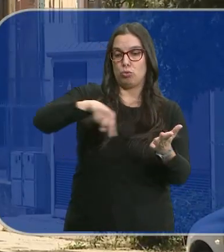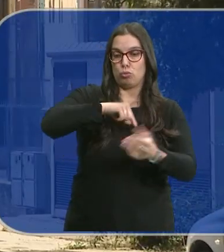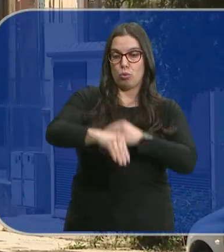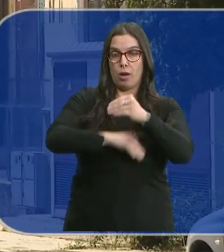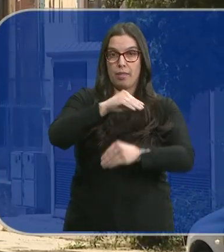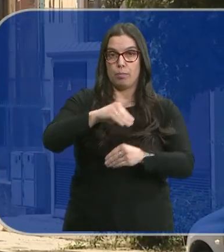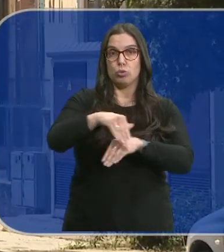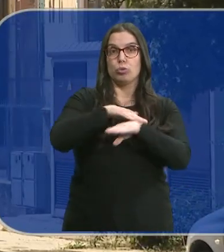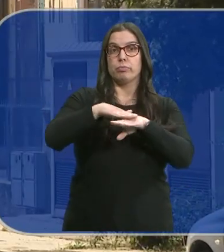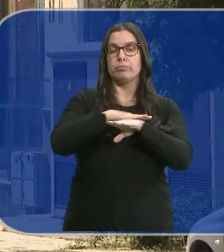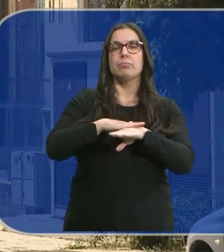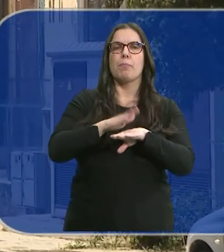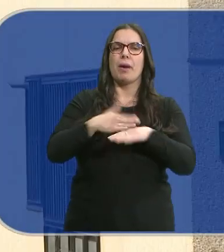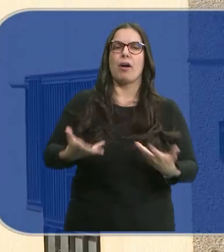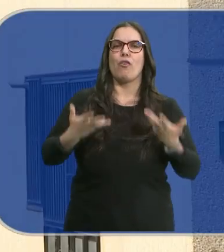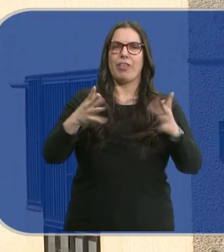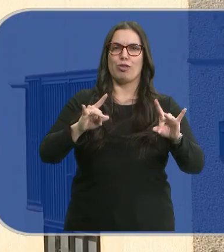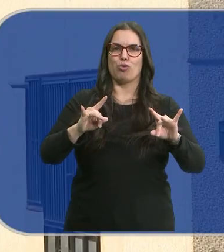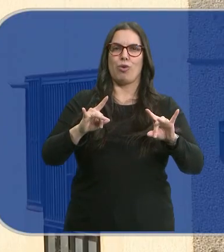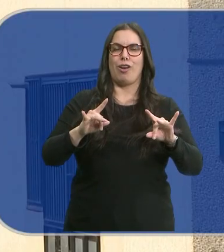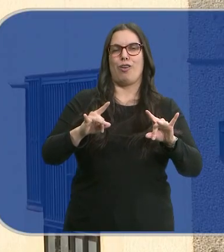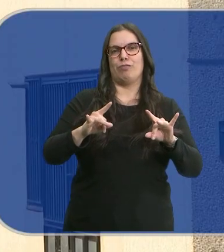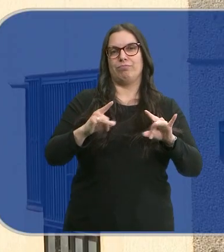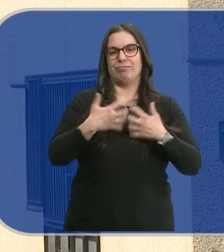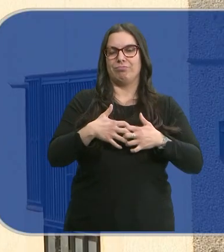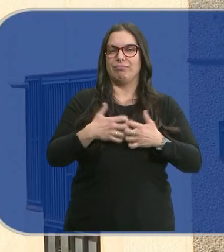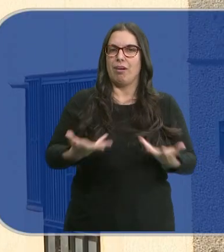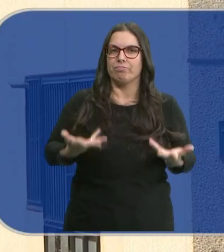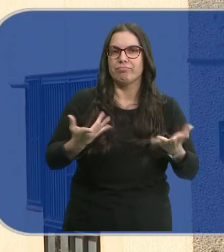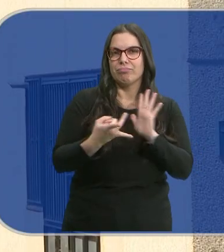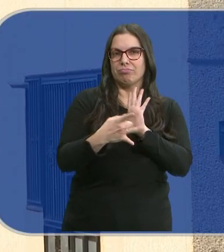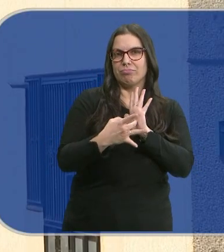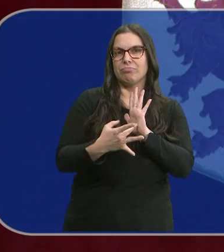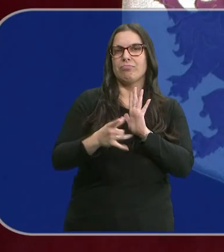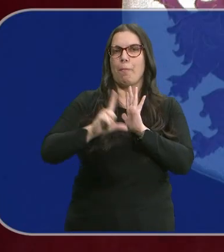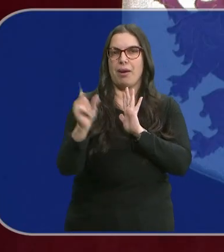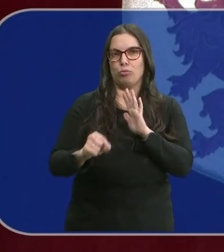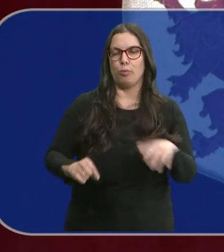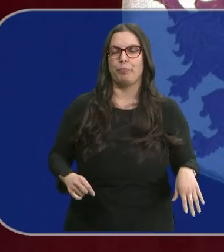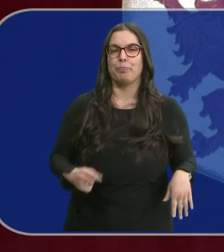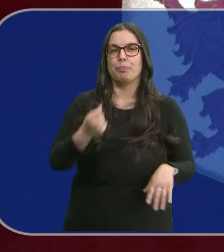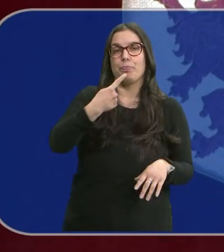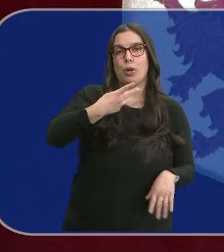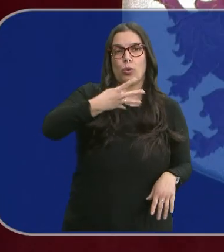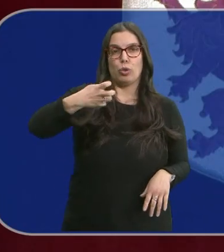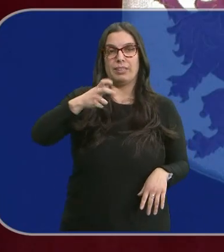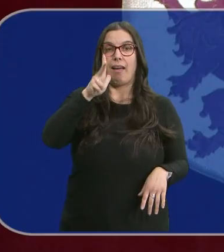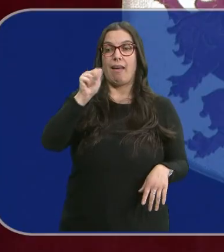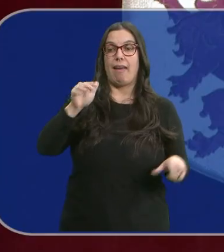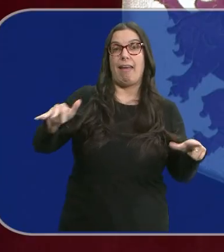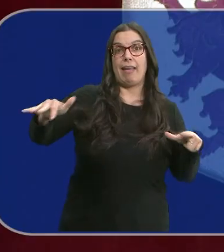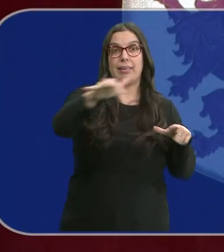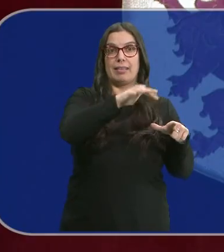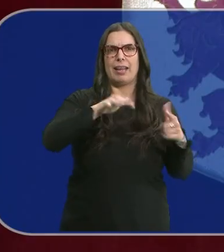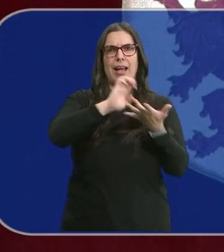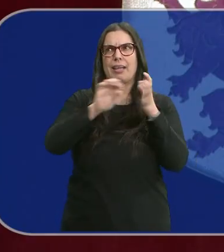Gobierno autonómico por ofrecer suelo industrial de calidad y competitivo. 1.400 hectáreas en toda